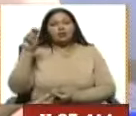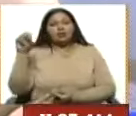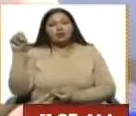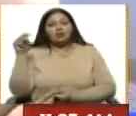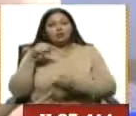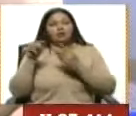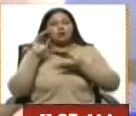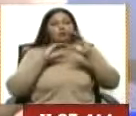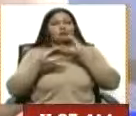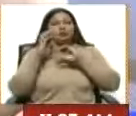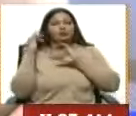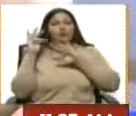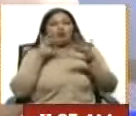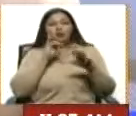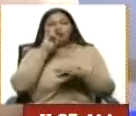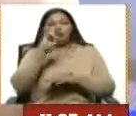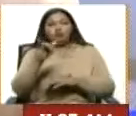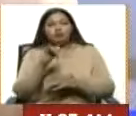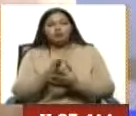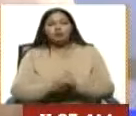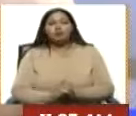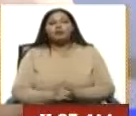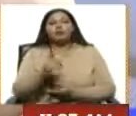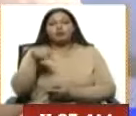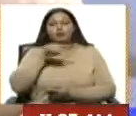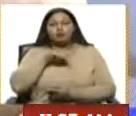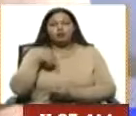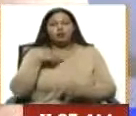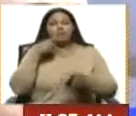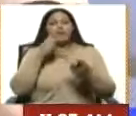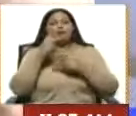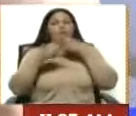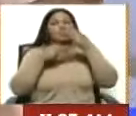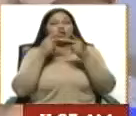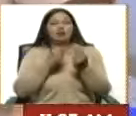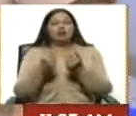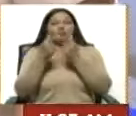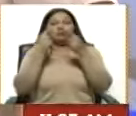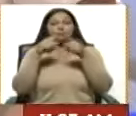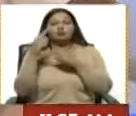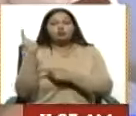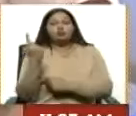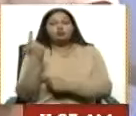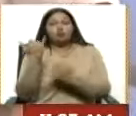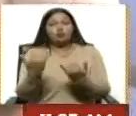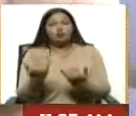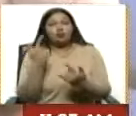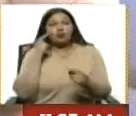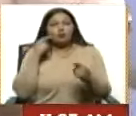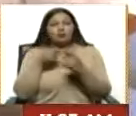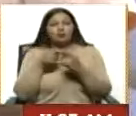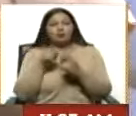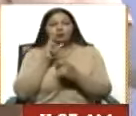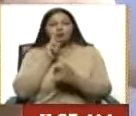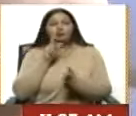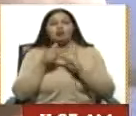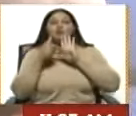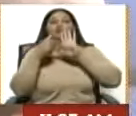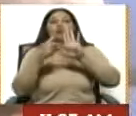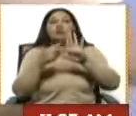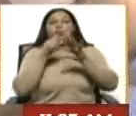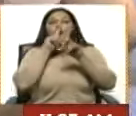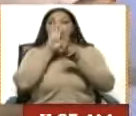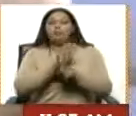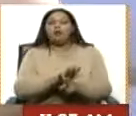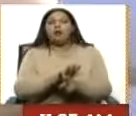medios que por tantos años denunciamos, también hay intereses políticos y económicos. Solo que ahora no sale el gran dueño del medio a censurar un